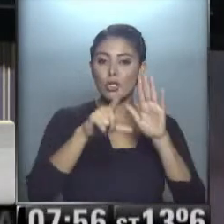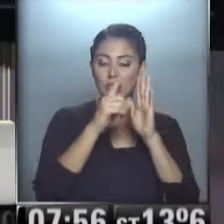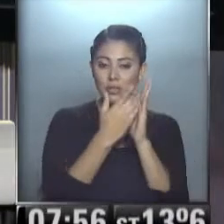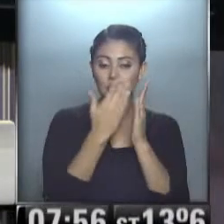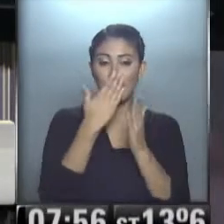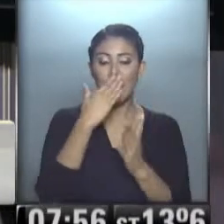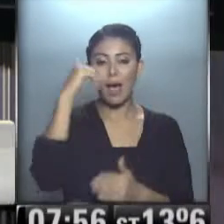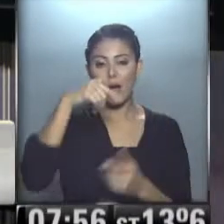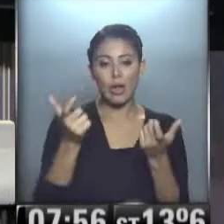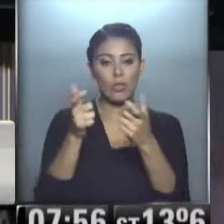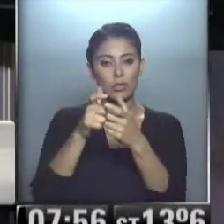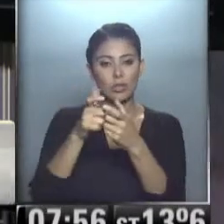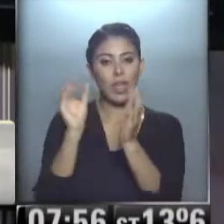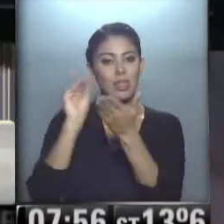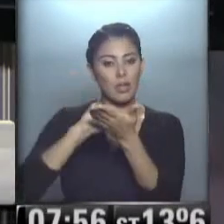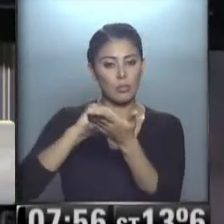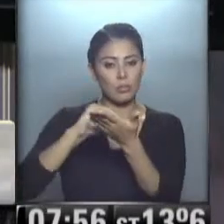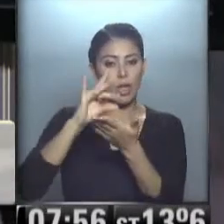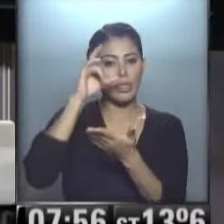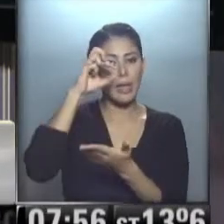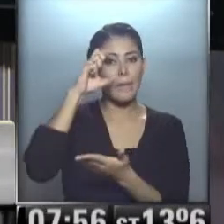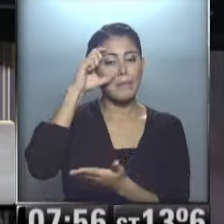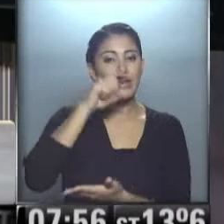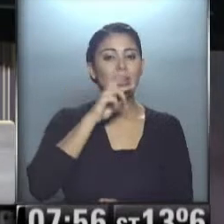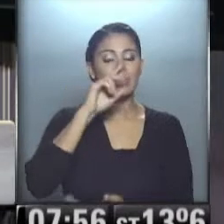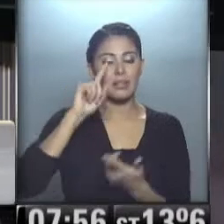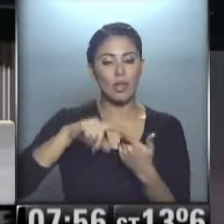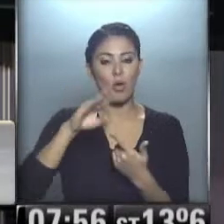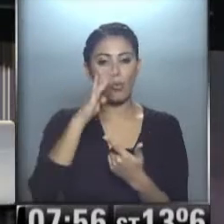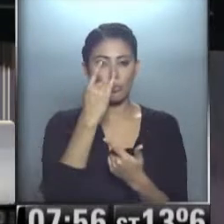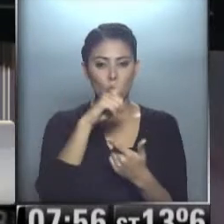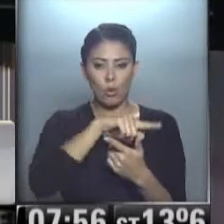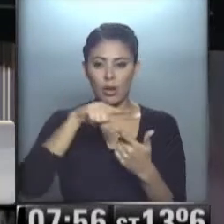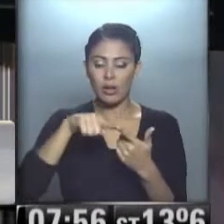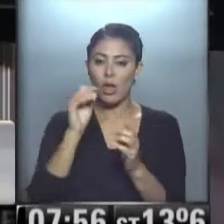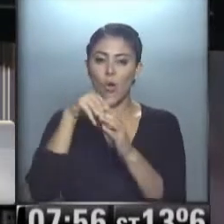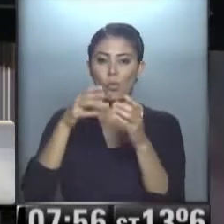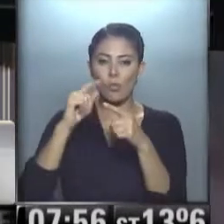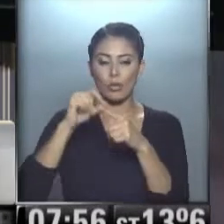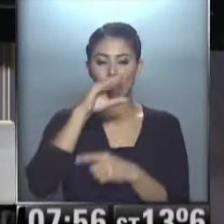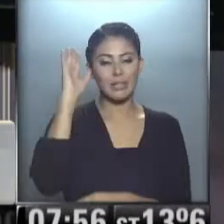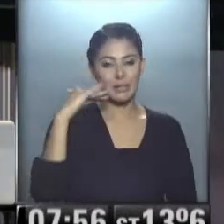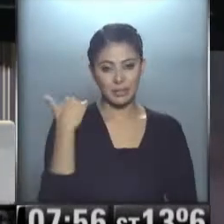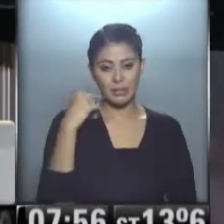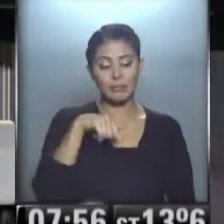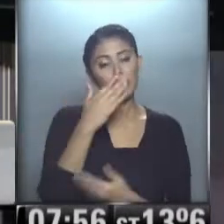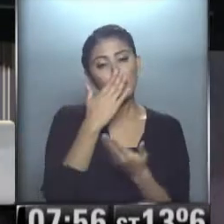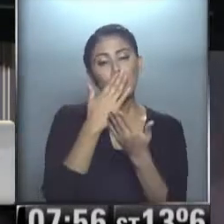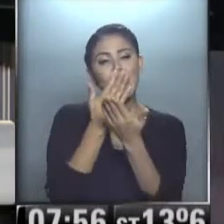la auditoría de los diputados Edgardo De Petri y Mauricio Gómez Bull, pertenecientes al Frente para la Victoria, que en la